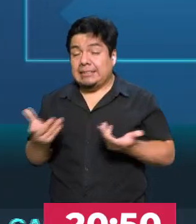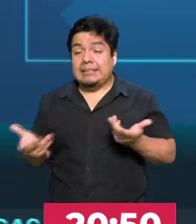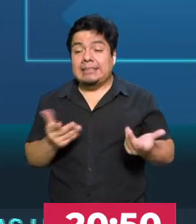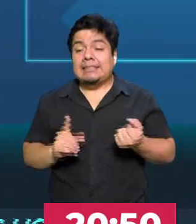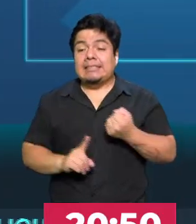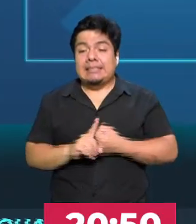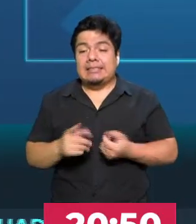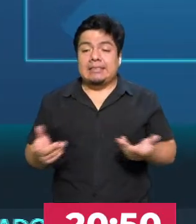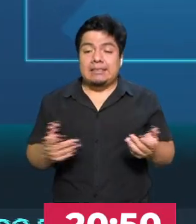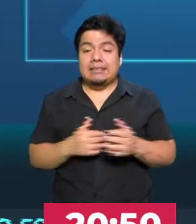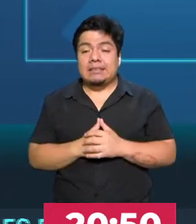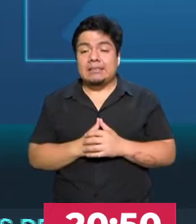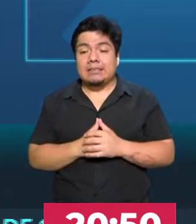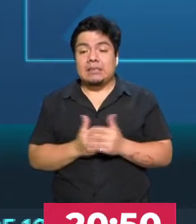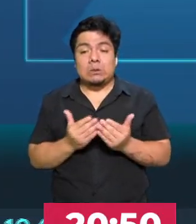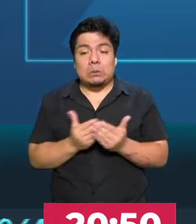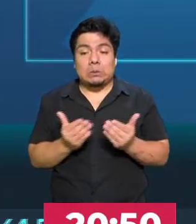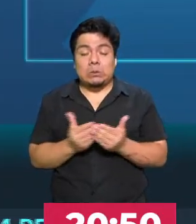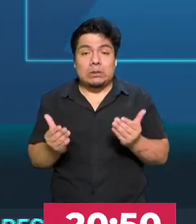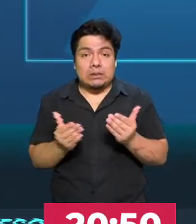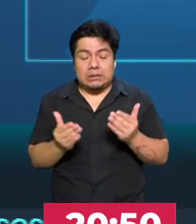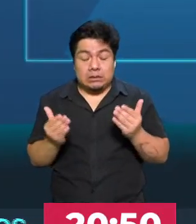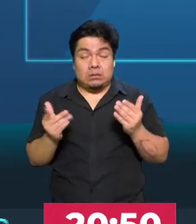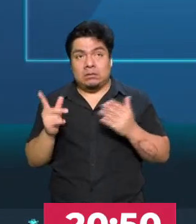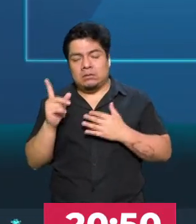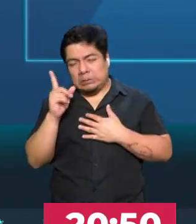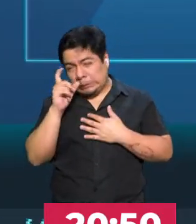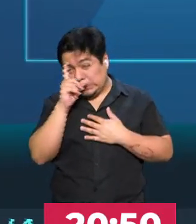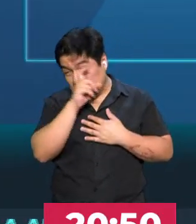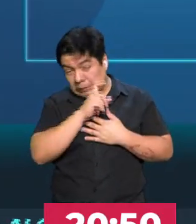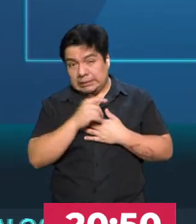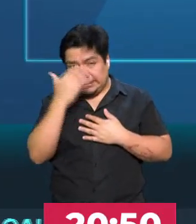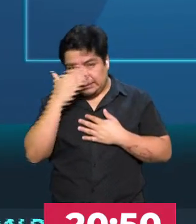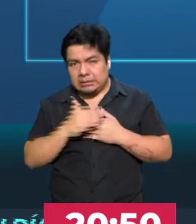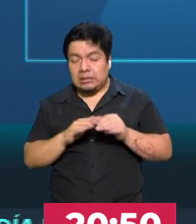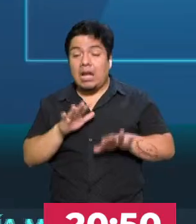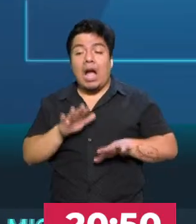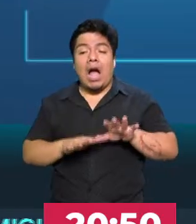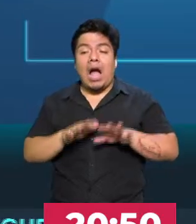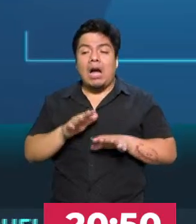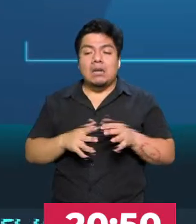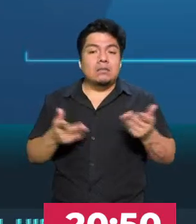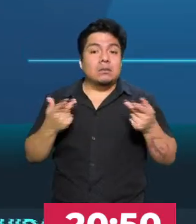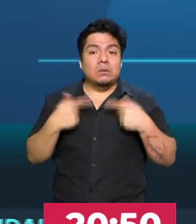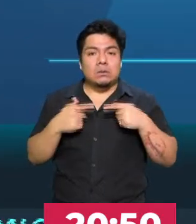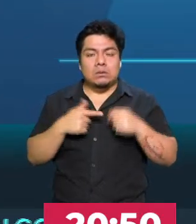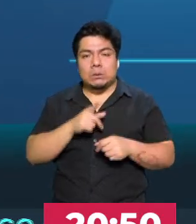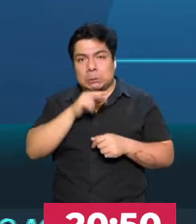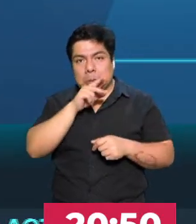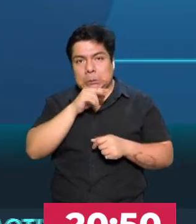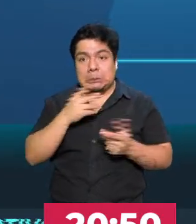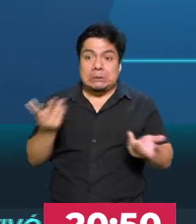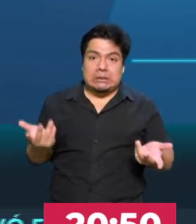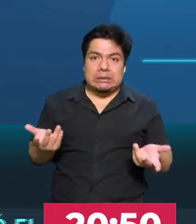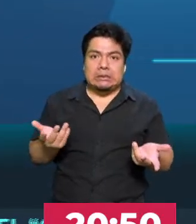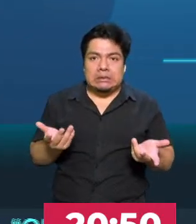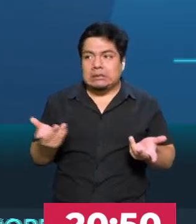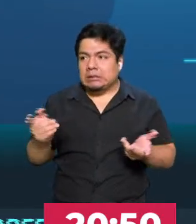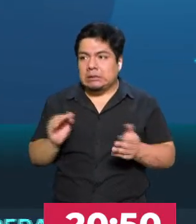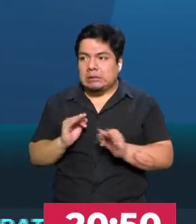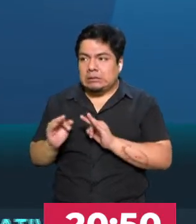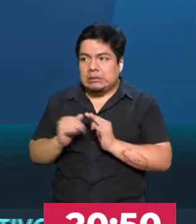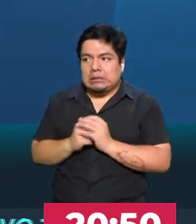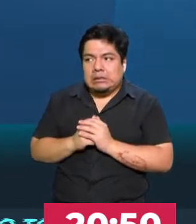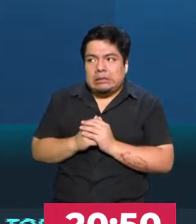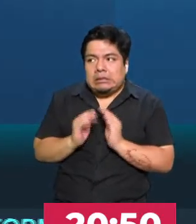esta situación compleja y hasta ciertos casos la gente está muy preocupada, ¿no? De ir a trabajar, de salir